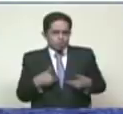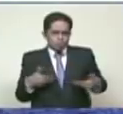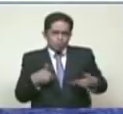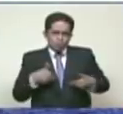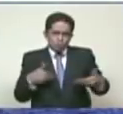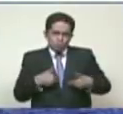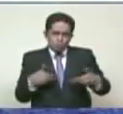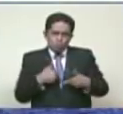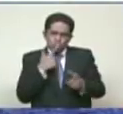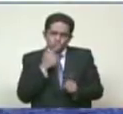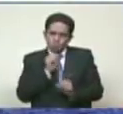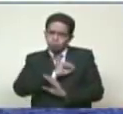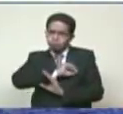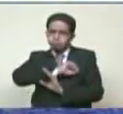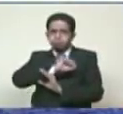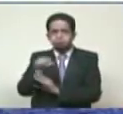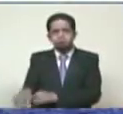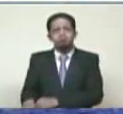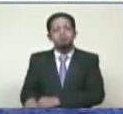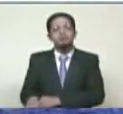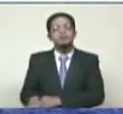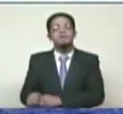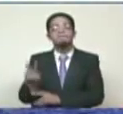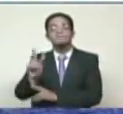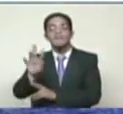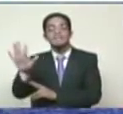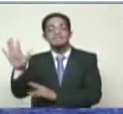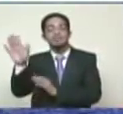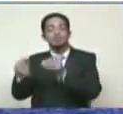De 25, 23 elecciones.